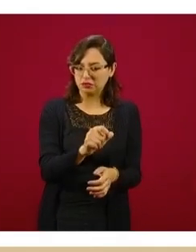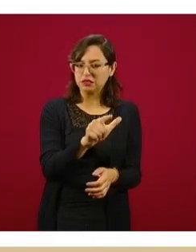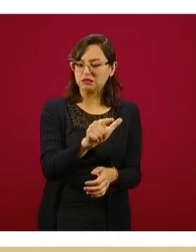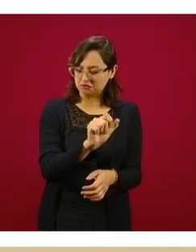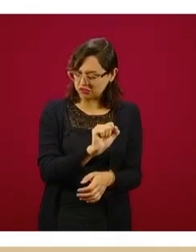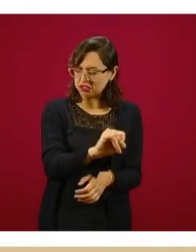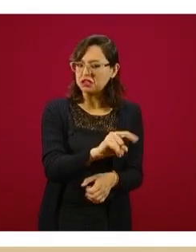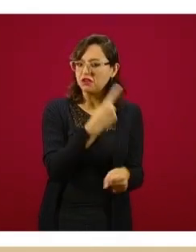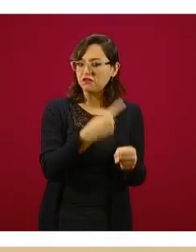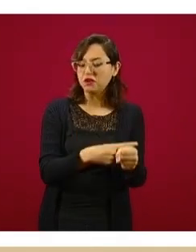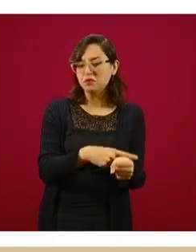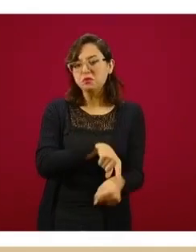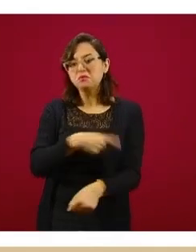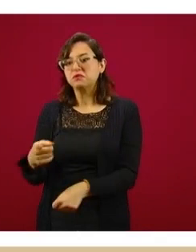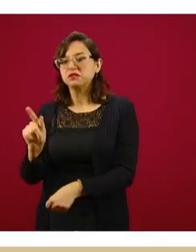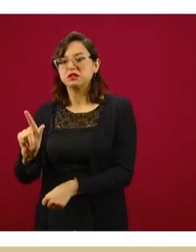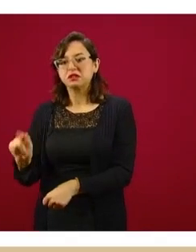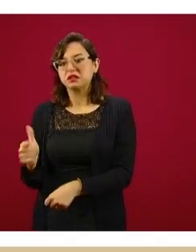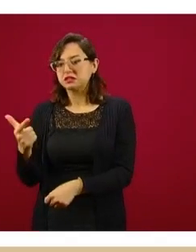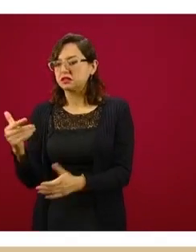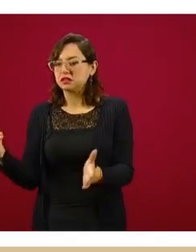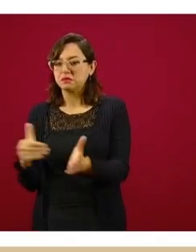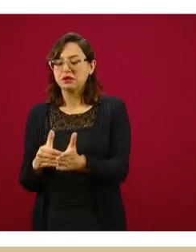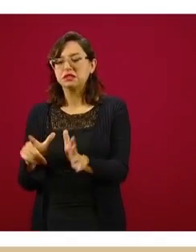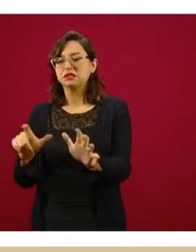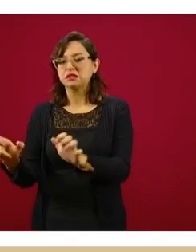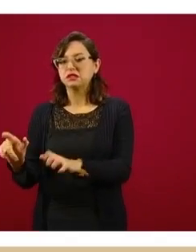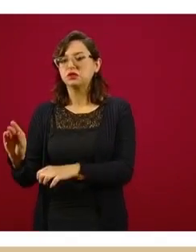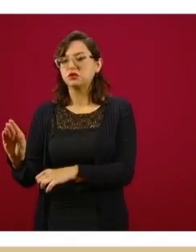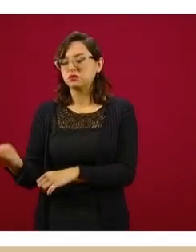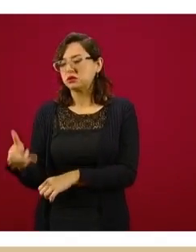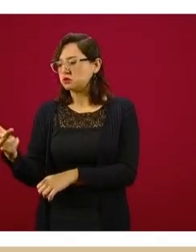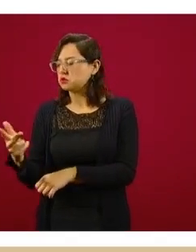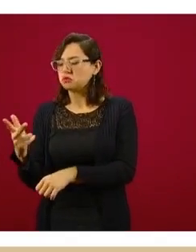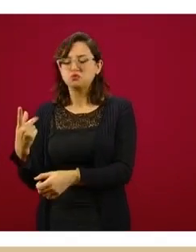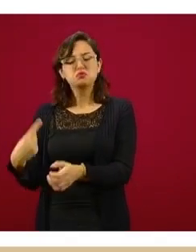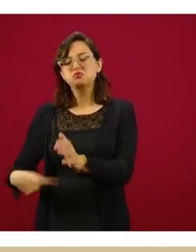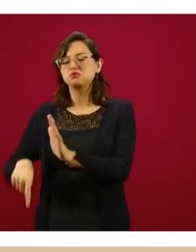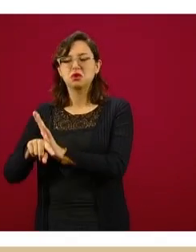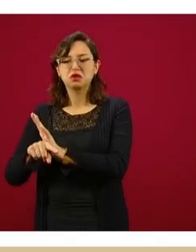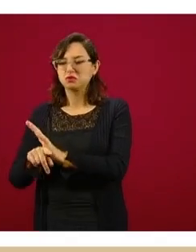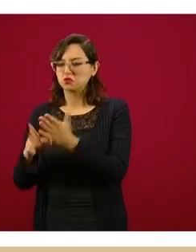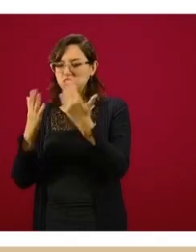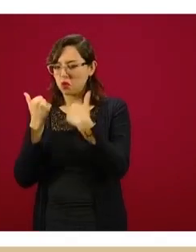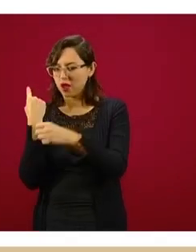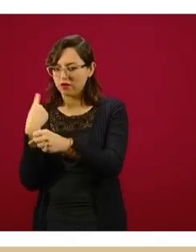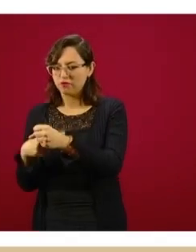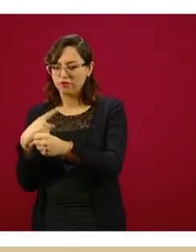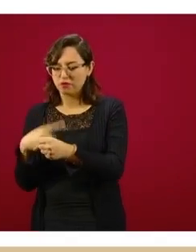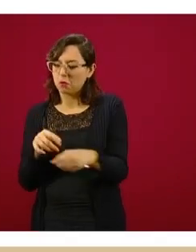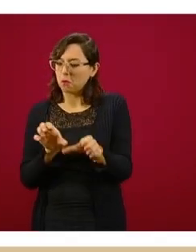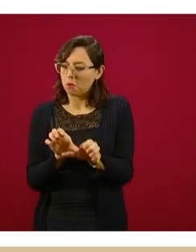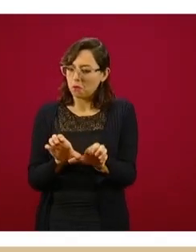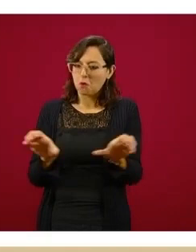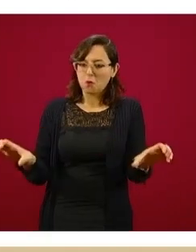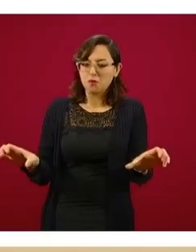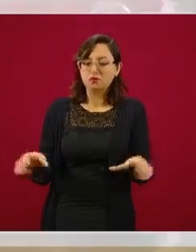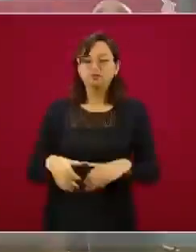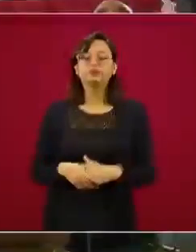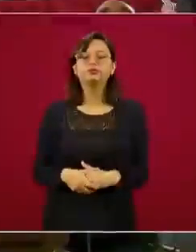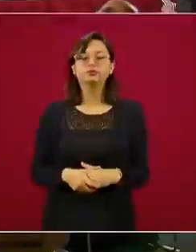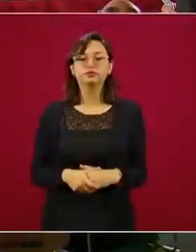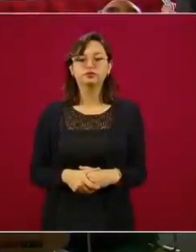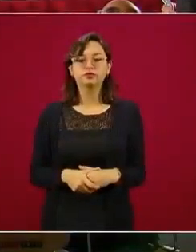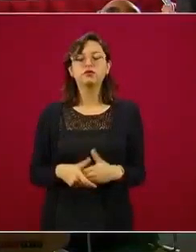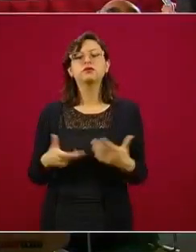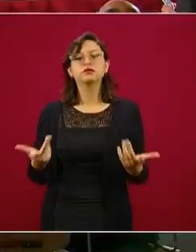77.798 que fueron negativos. Esta me la salto por ahora, es la información general del acúmulo de casos, pero como ya hemos dicho es